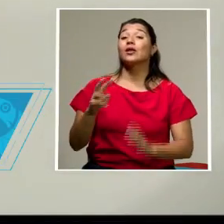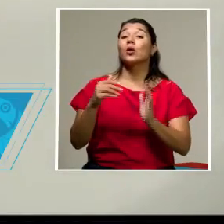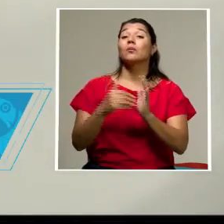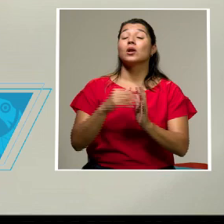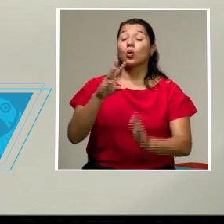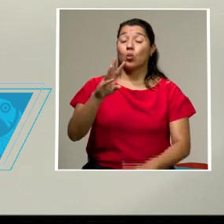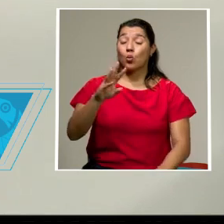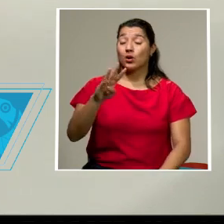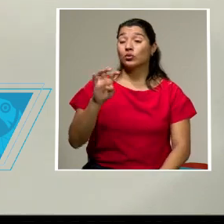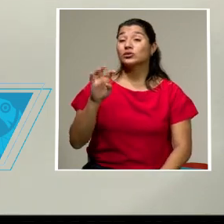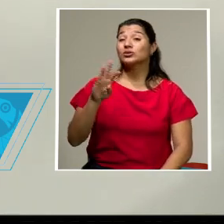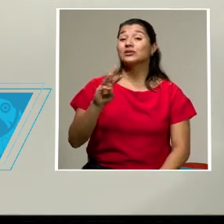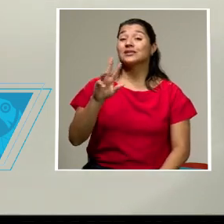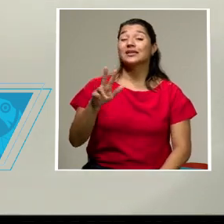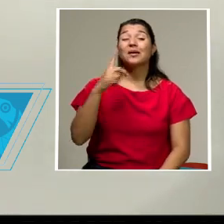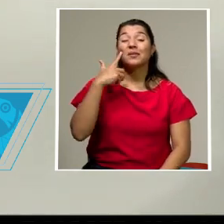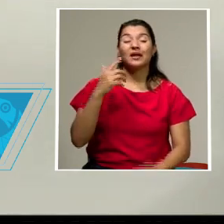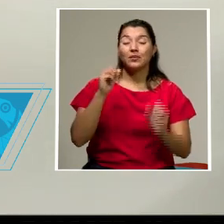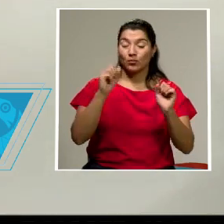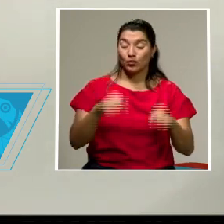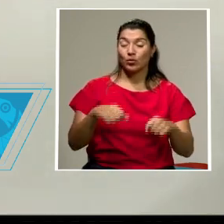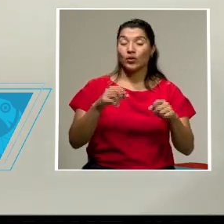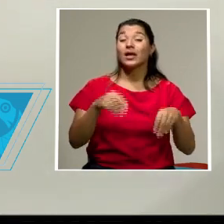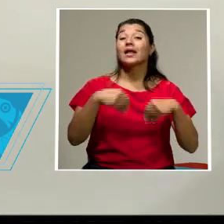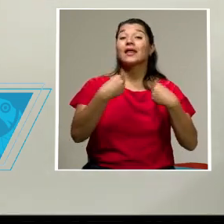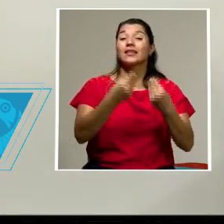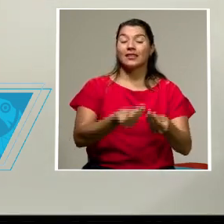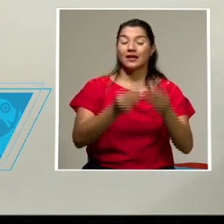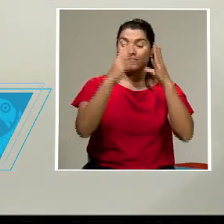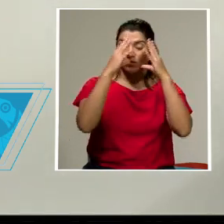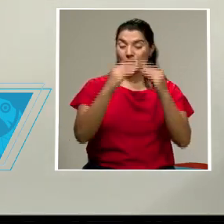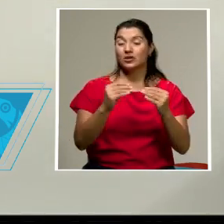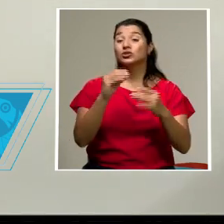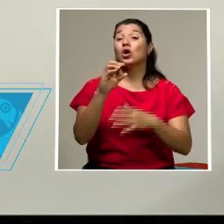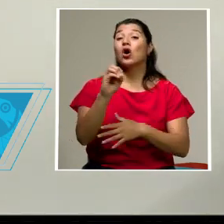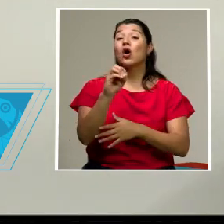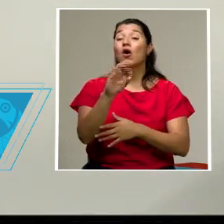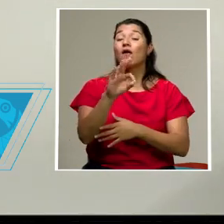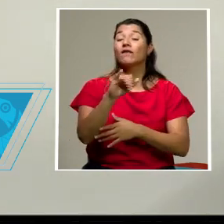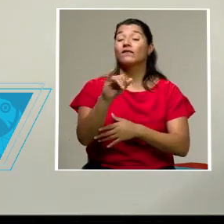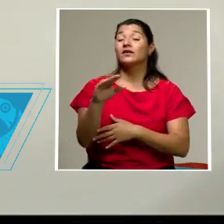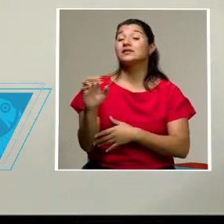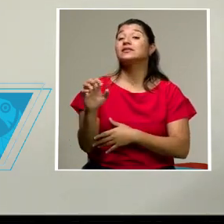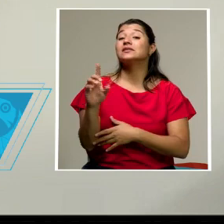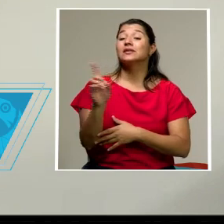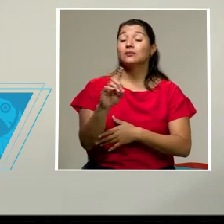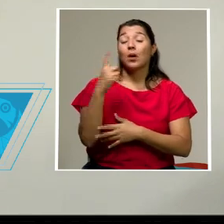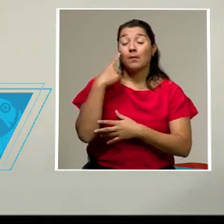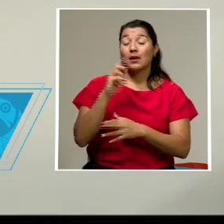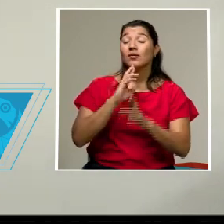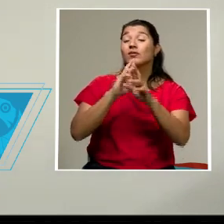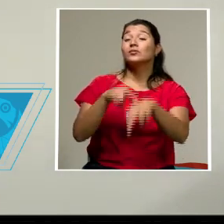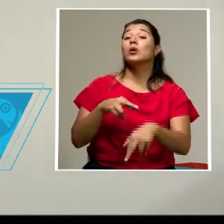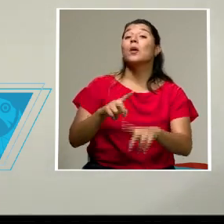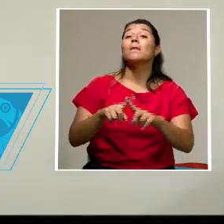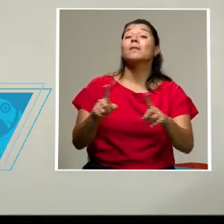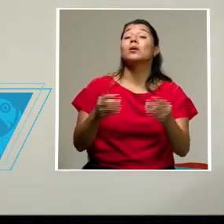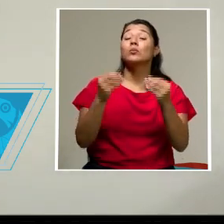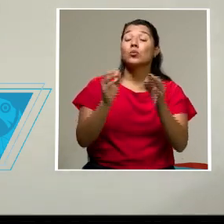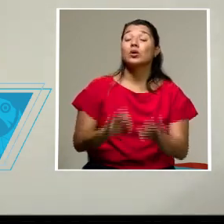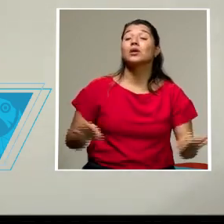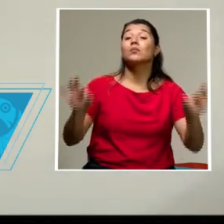22.463 para darle recursos a la Policía Profesional de Migración. De todos es conocido que la Policía Profesional de